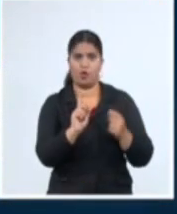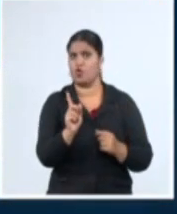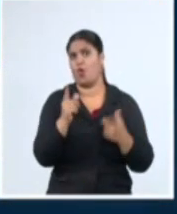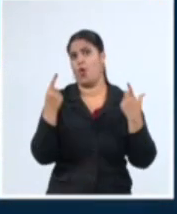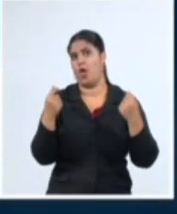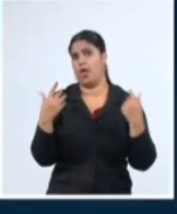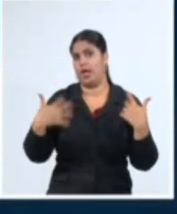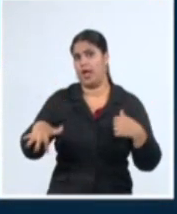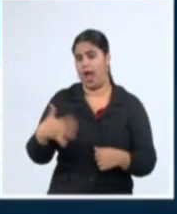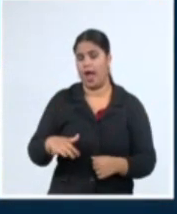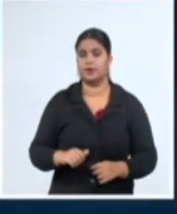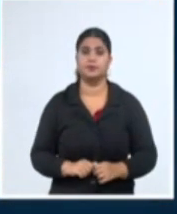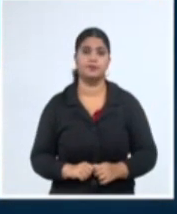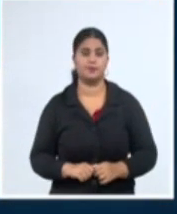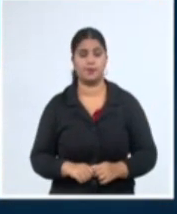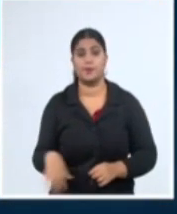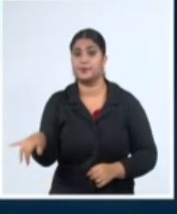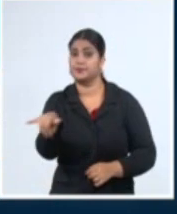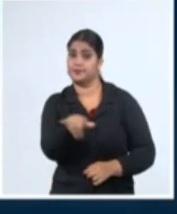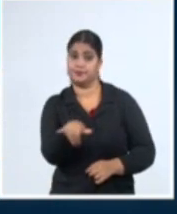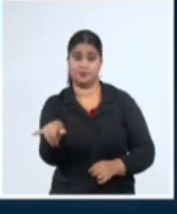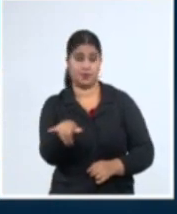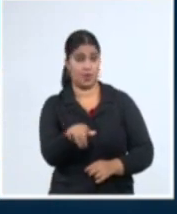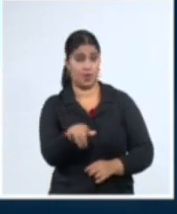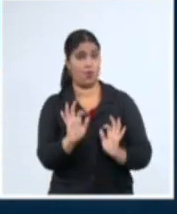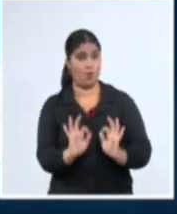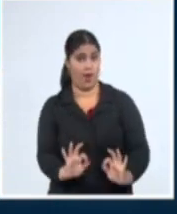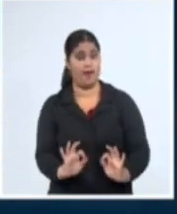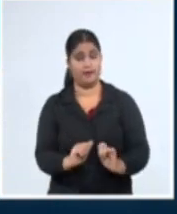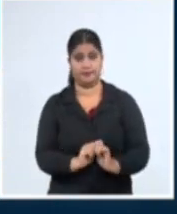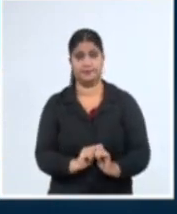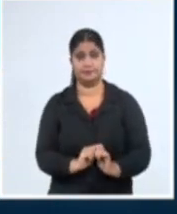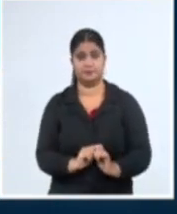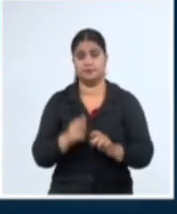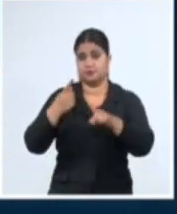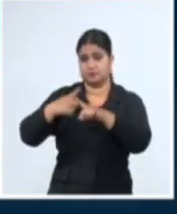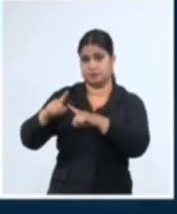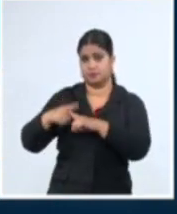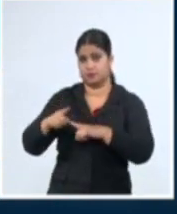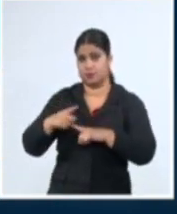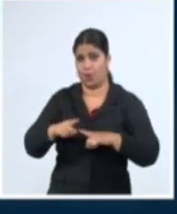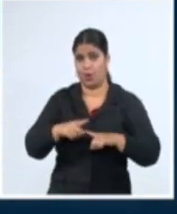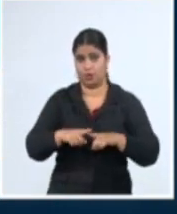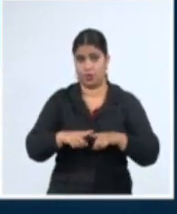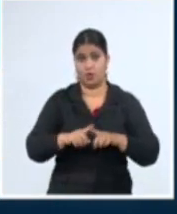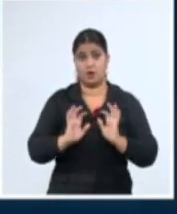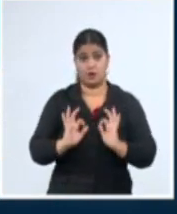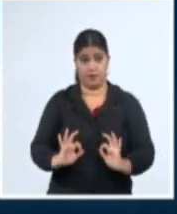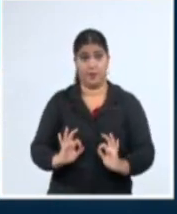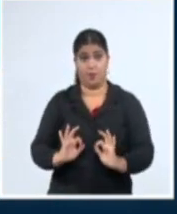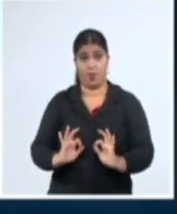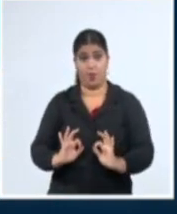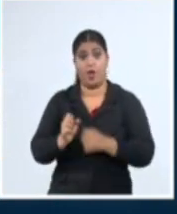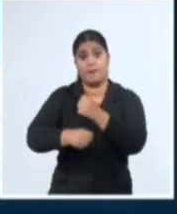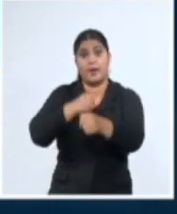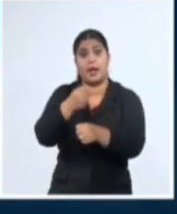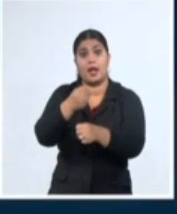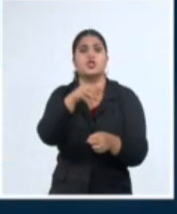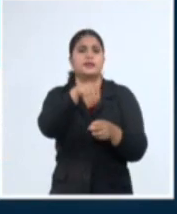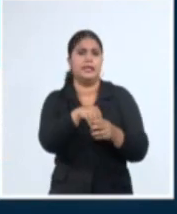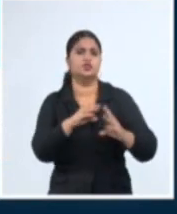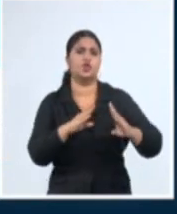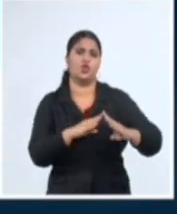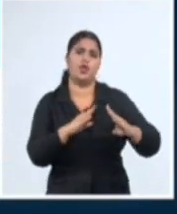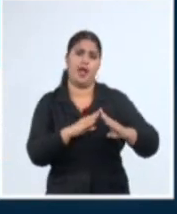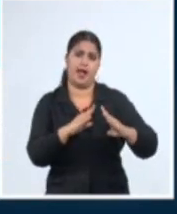los usuarios cogenerar electricidad o inyectar en paralelo la energía, ya sea para autoconsumo o para el despacho